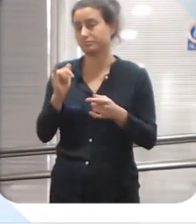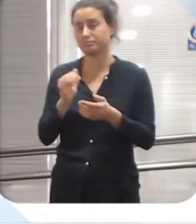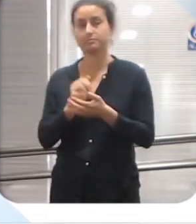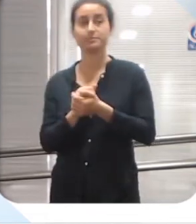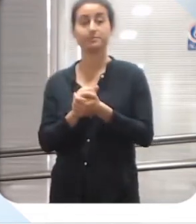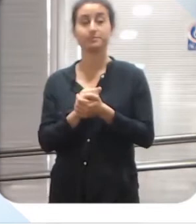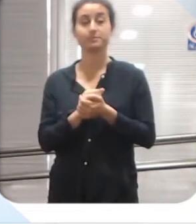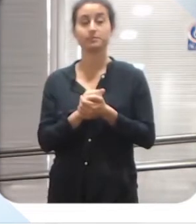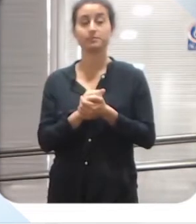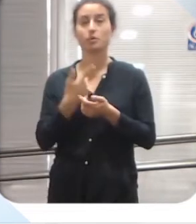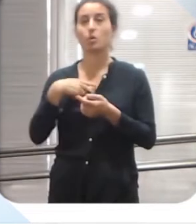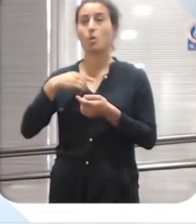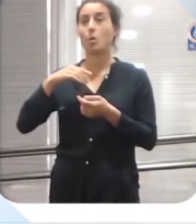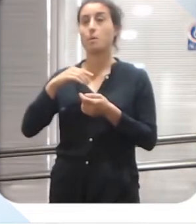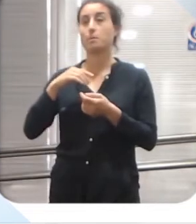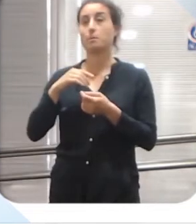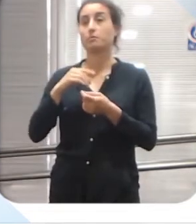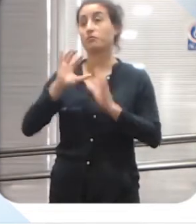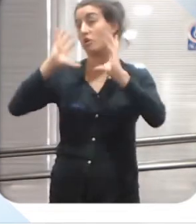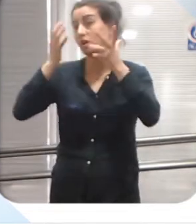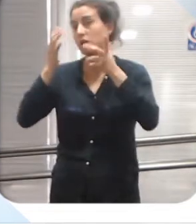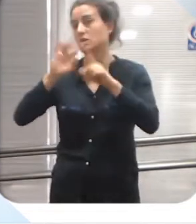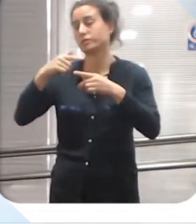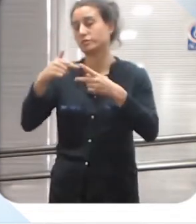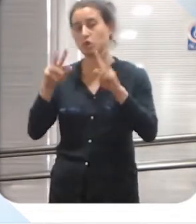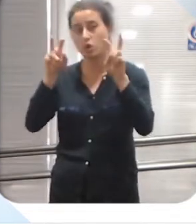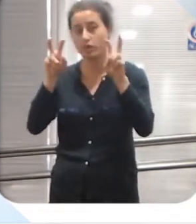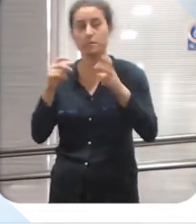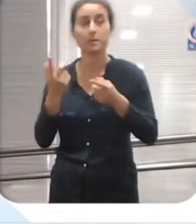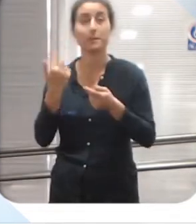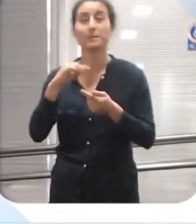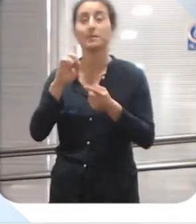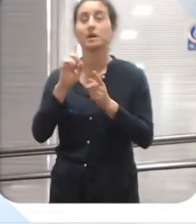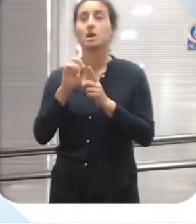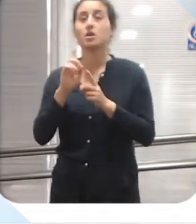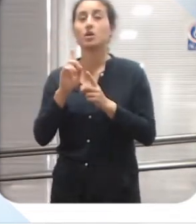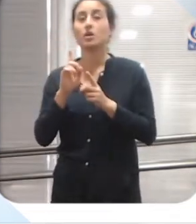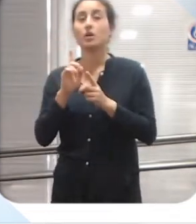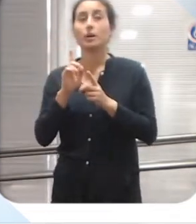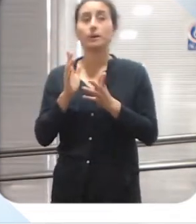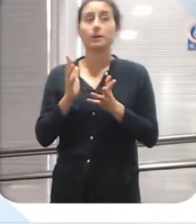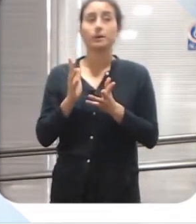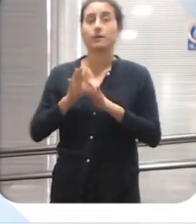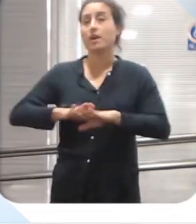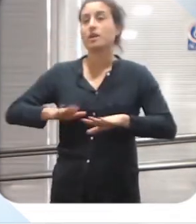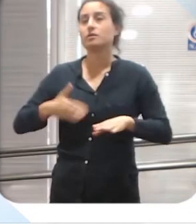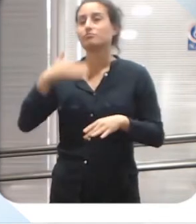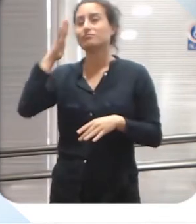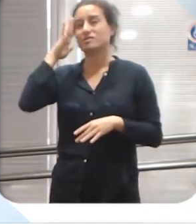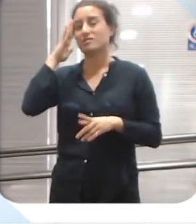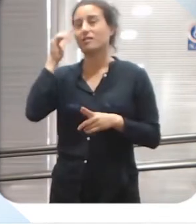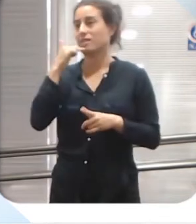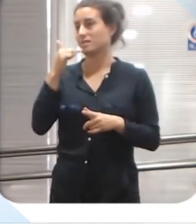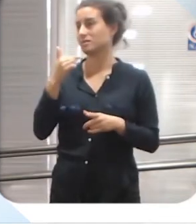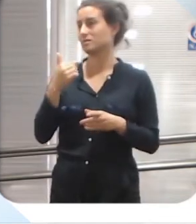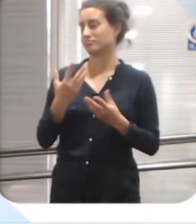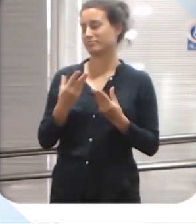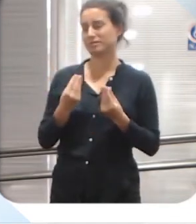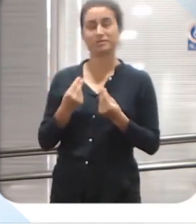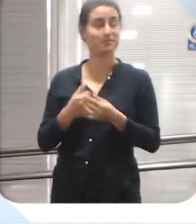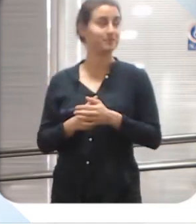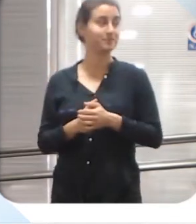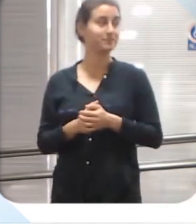¿no? Con el maltrato y con otros temas. Pero creo que los niños saben decirnos lo que les